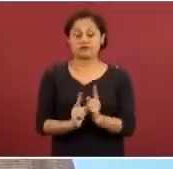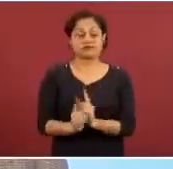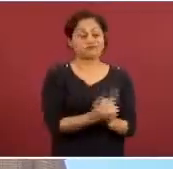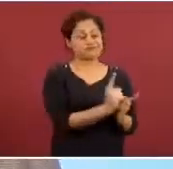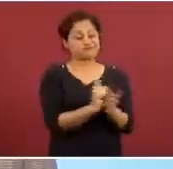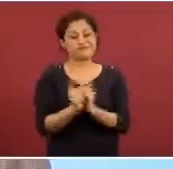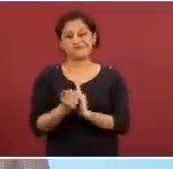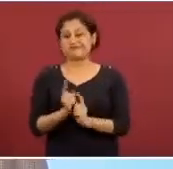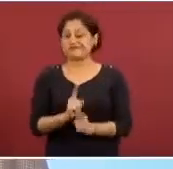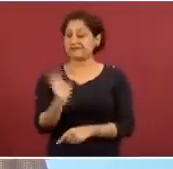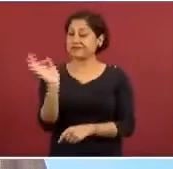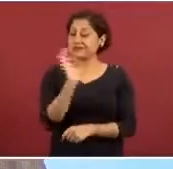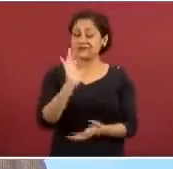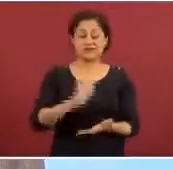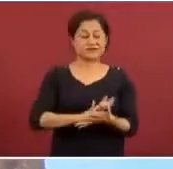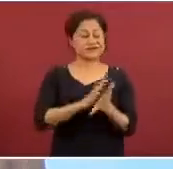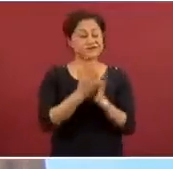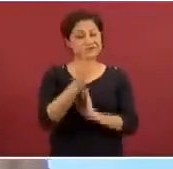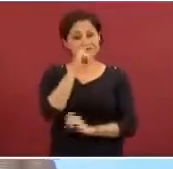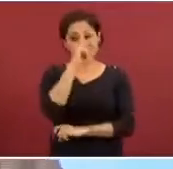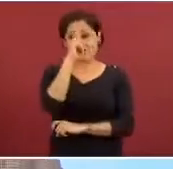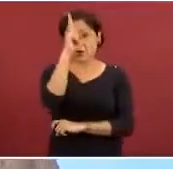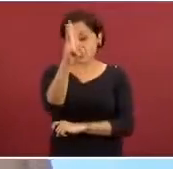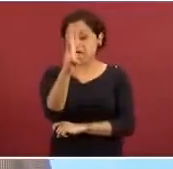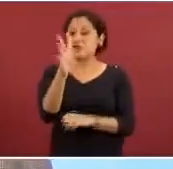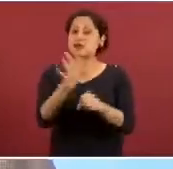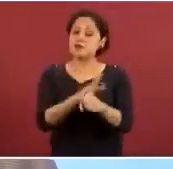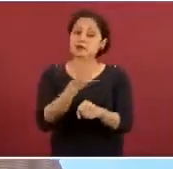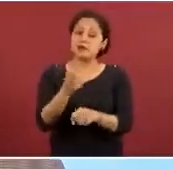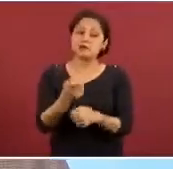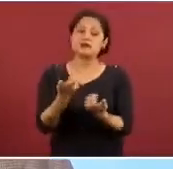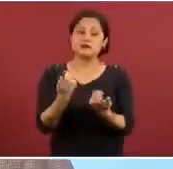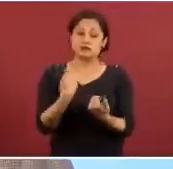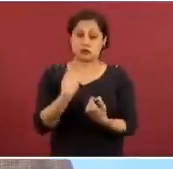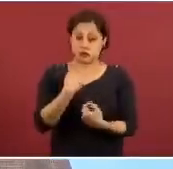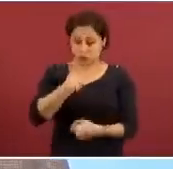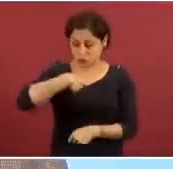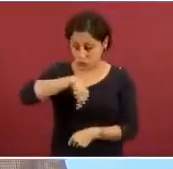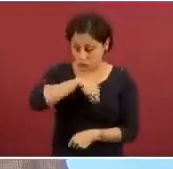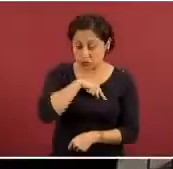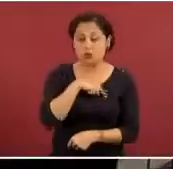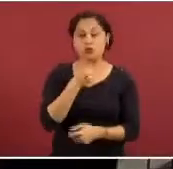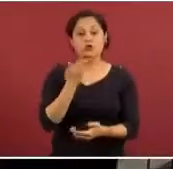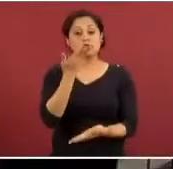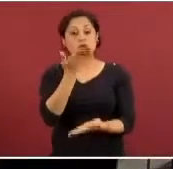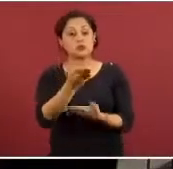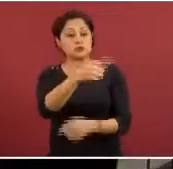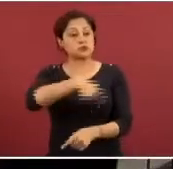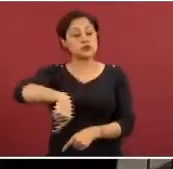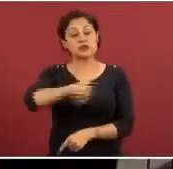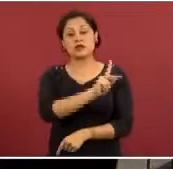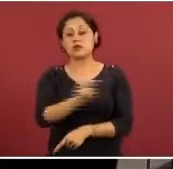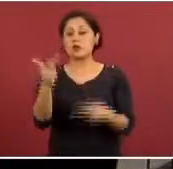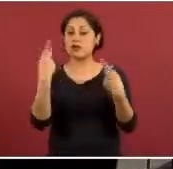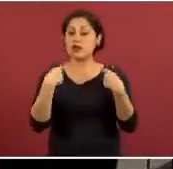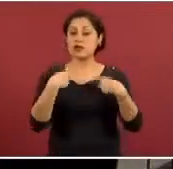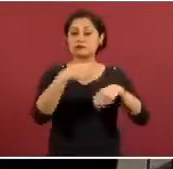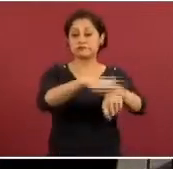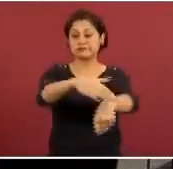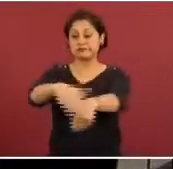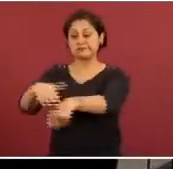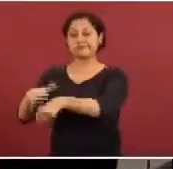esto que queremos llamar la atención del público y de ustedes como comunicadores y comunicadoras en las voces